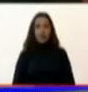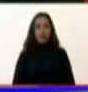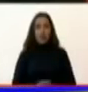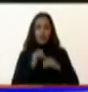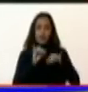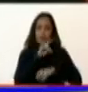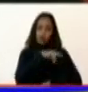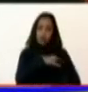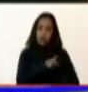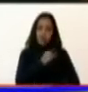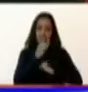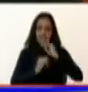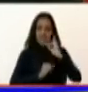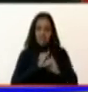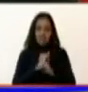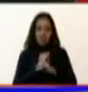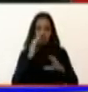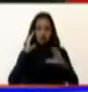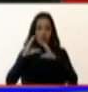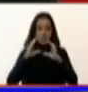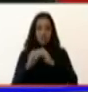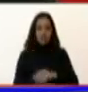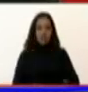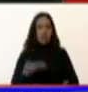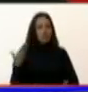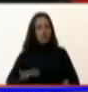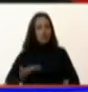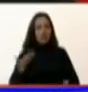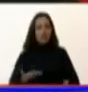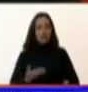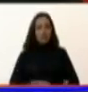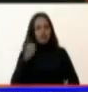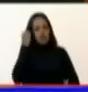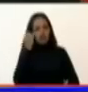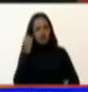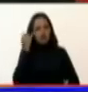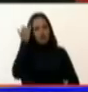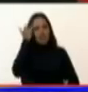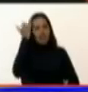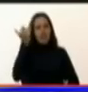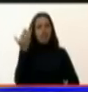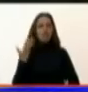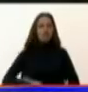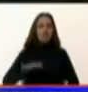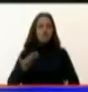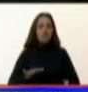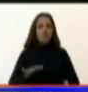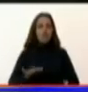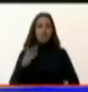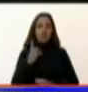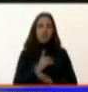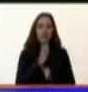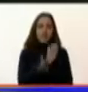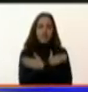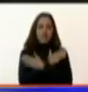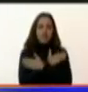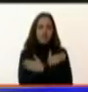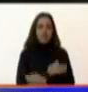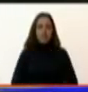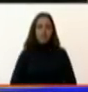universidad internacional de la comunicación tan importante, creo que es una idea fundamental, hay que felicitar a nuestro amigo